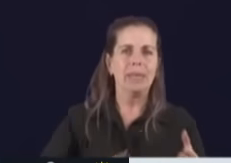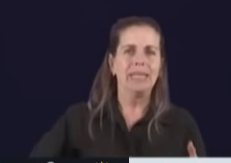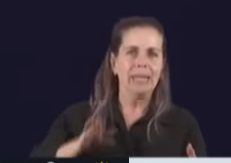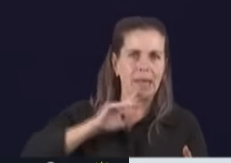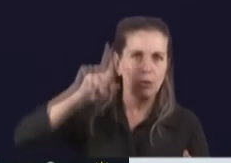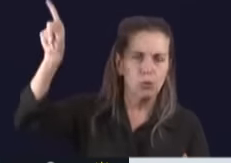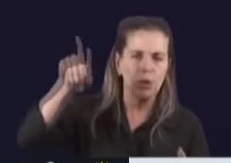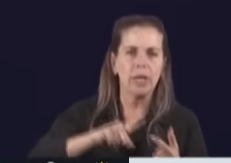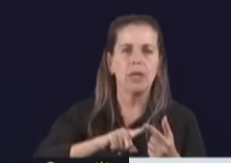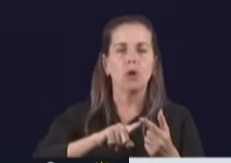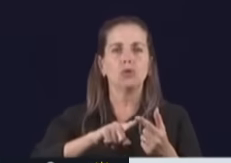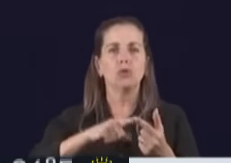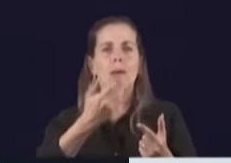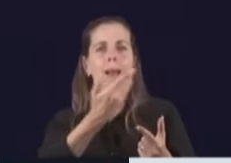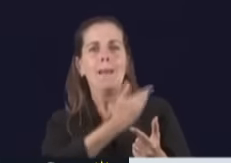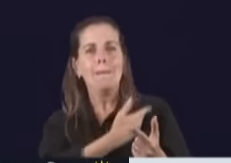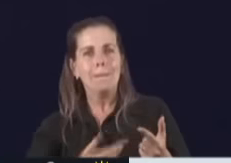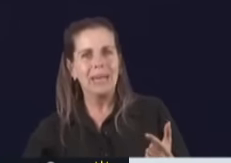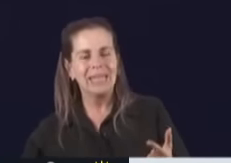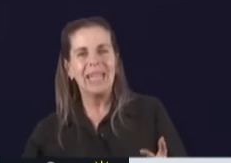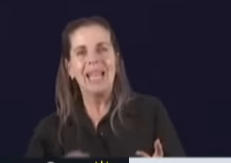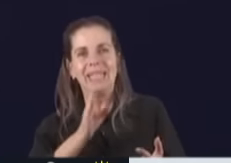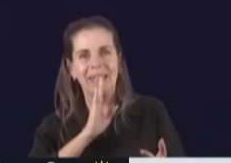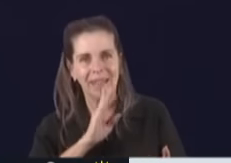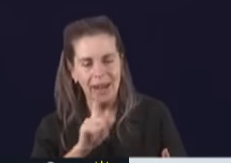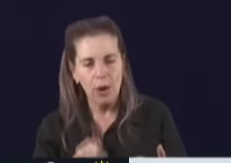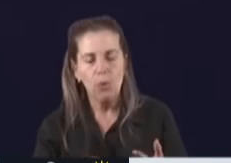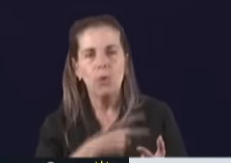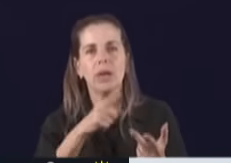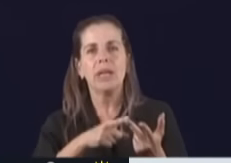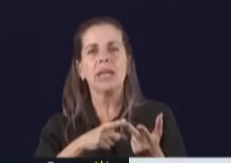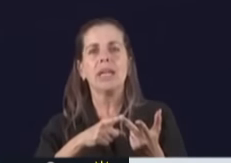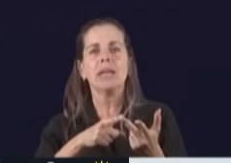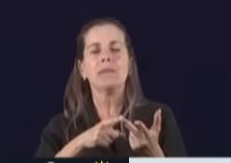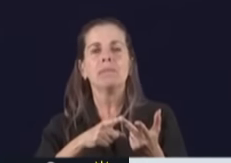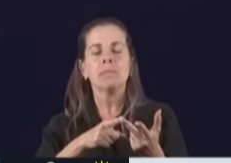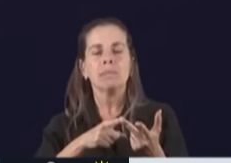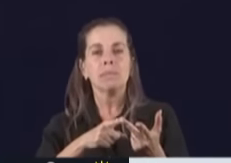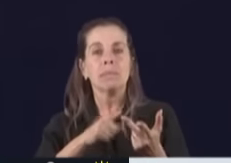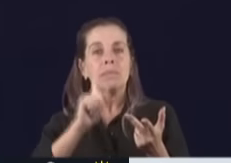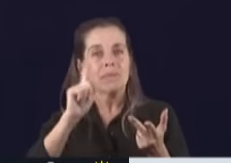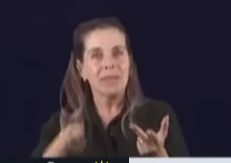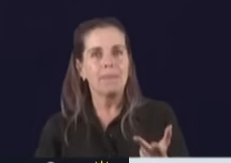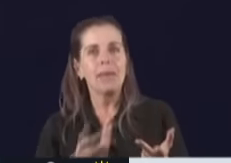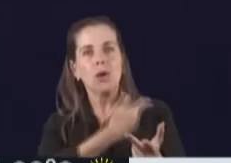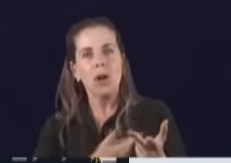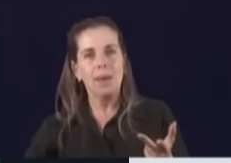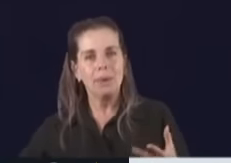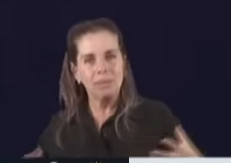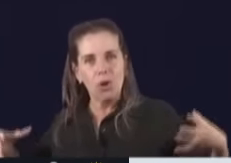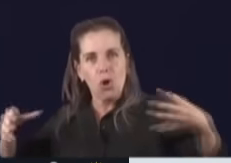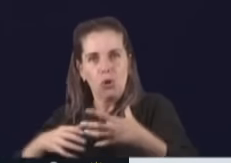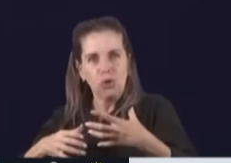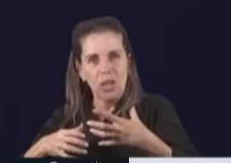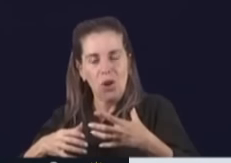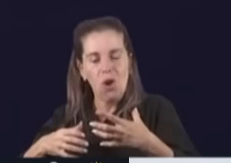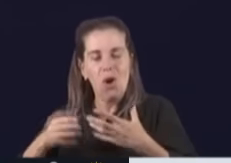el presidente israelí, el primer ministro israelí y la presidenta del Consejo de Ministros de